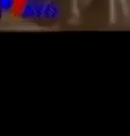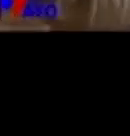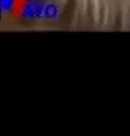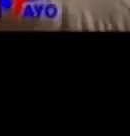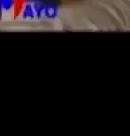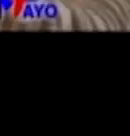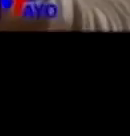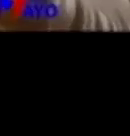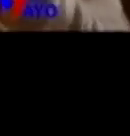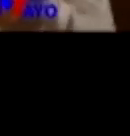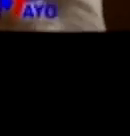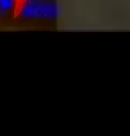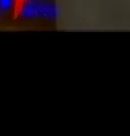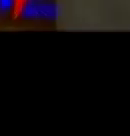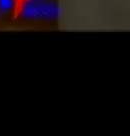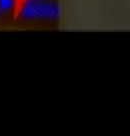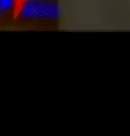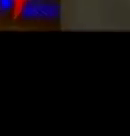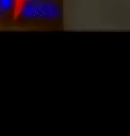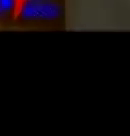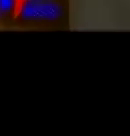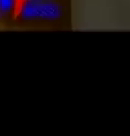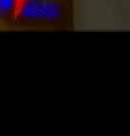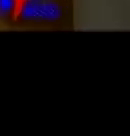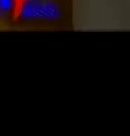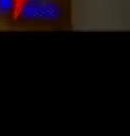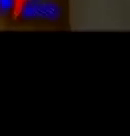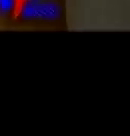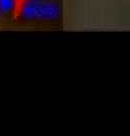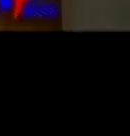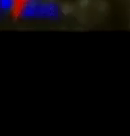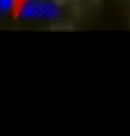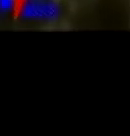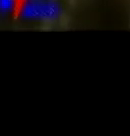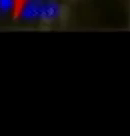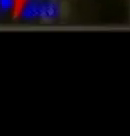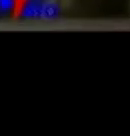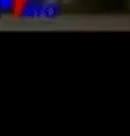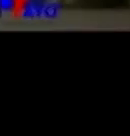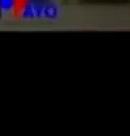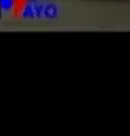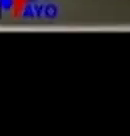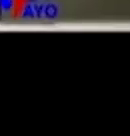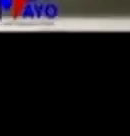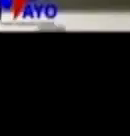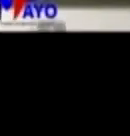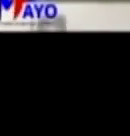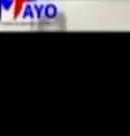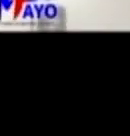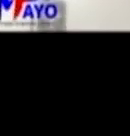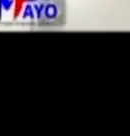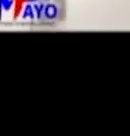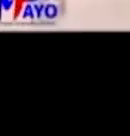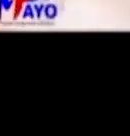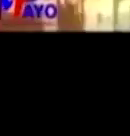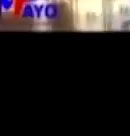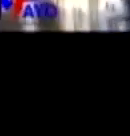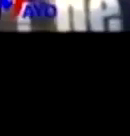terrazas. El jardín será desfile de esperanza. Y Cuba canta.